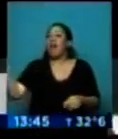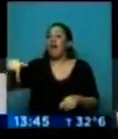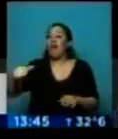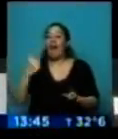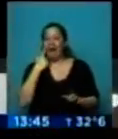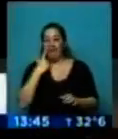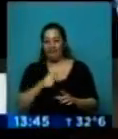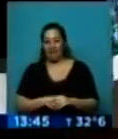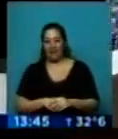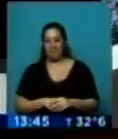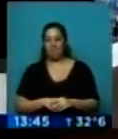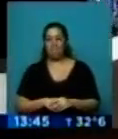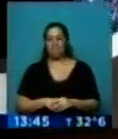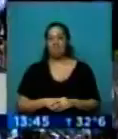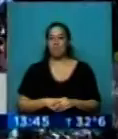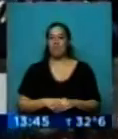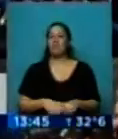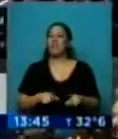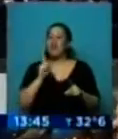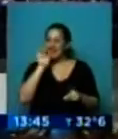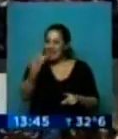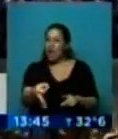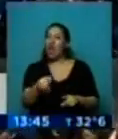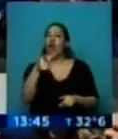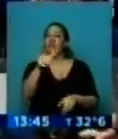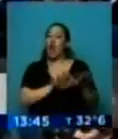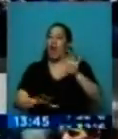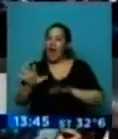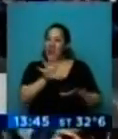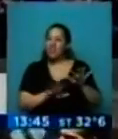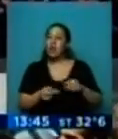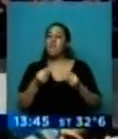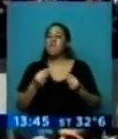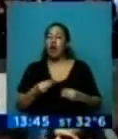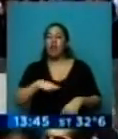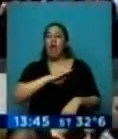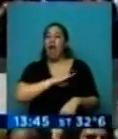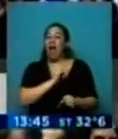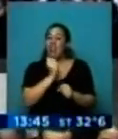se refleja lo que decías, Agustina, esta organización, porque ha sido una ceremonia